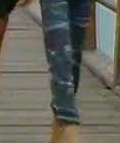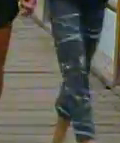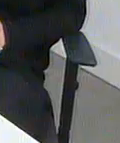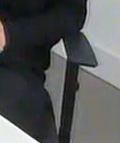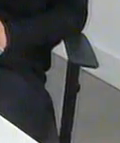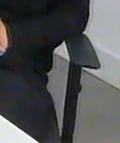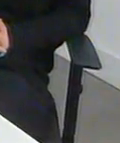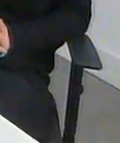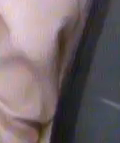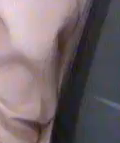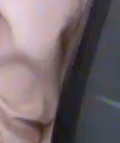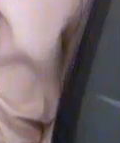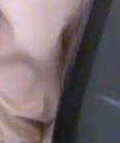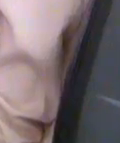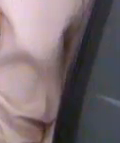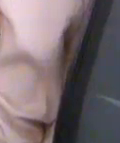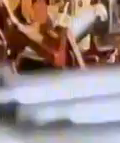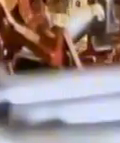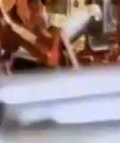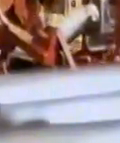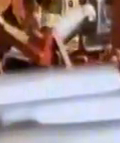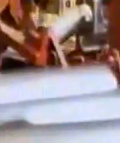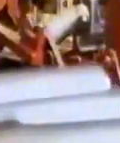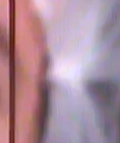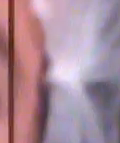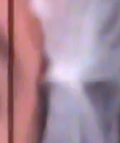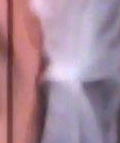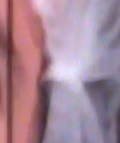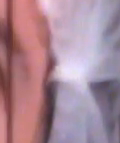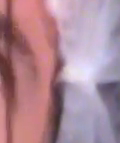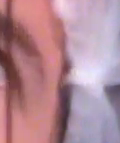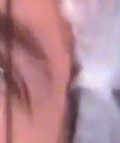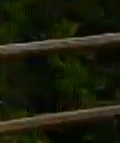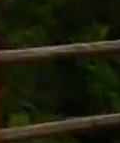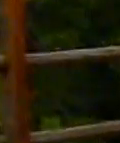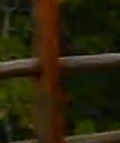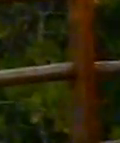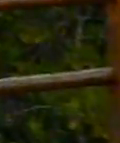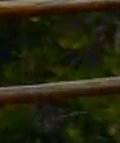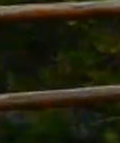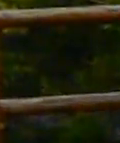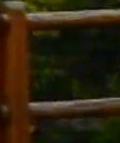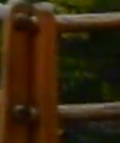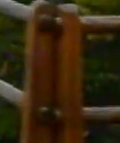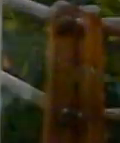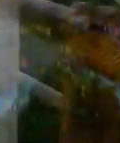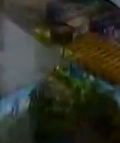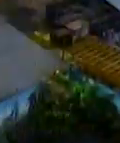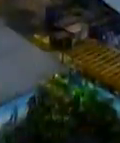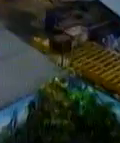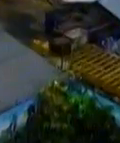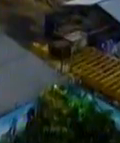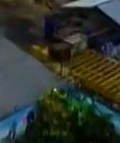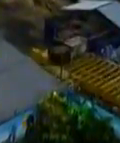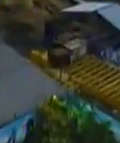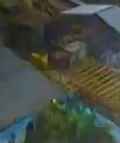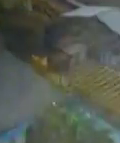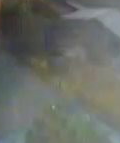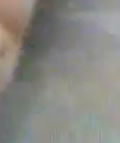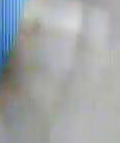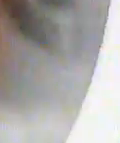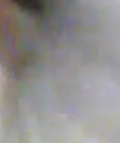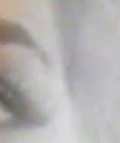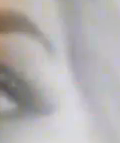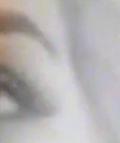que a los ciudadanos nos interesa saber acerca de nuestro diario vivir. Les presentamos el nuevo programa